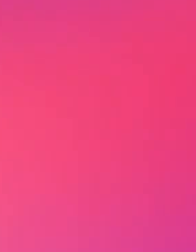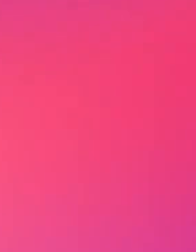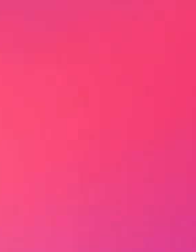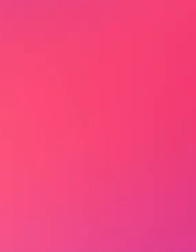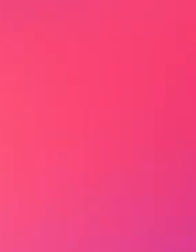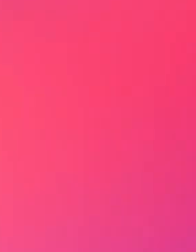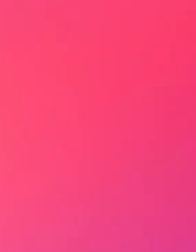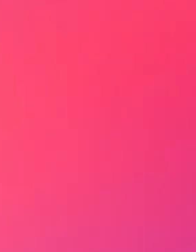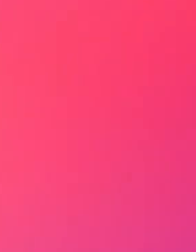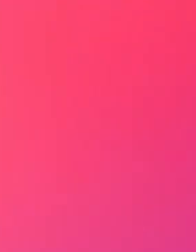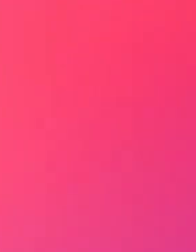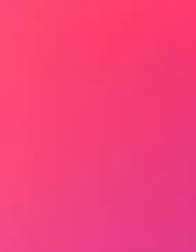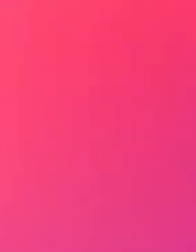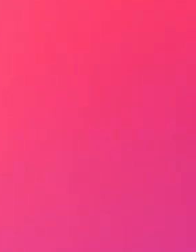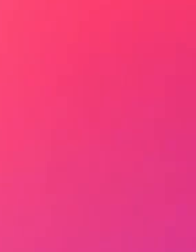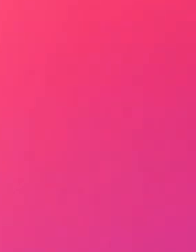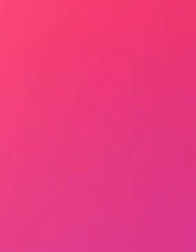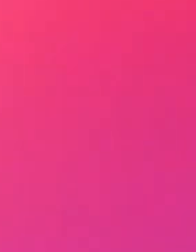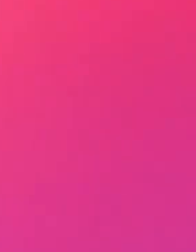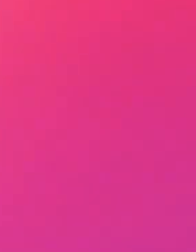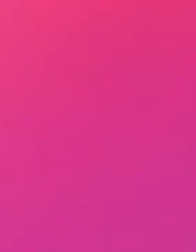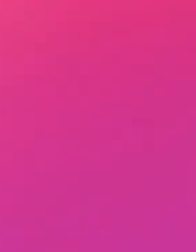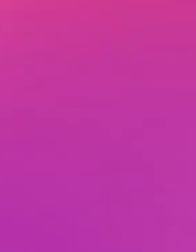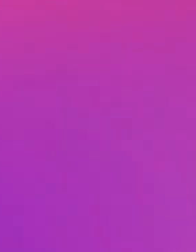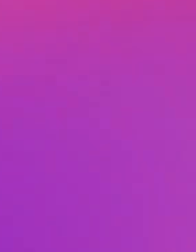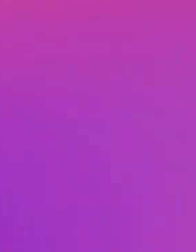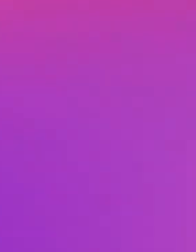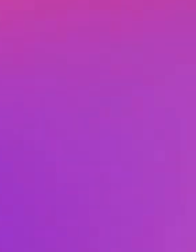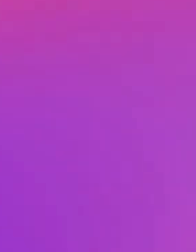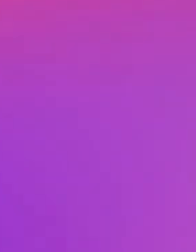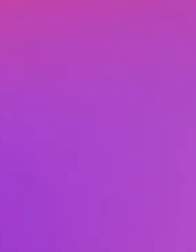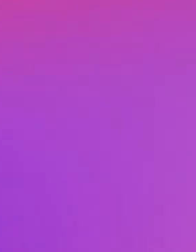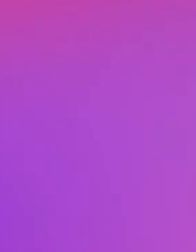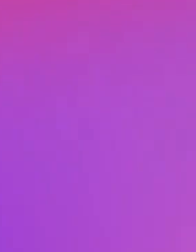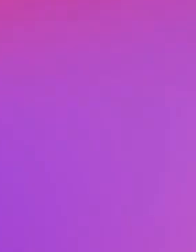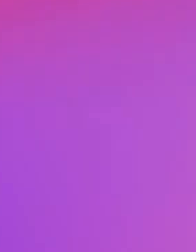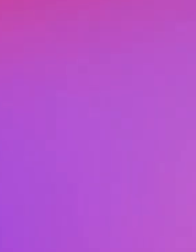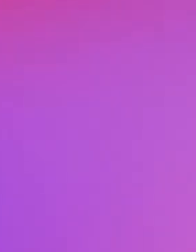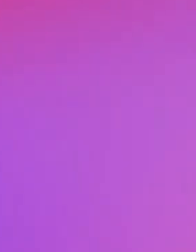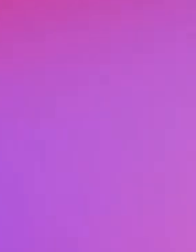esta sesión trabajamos con el aprendizaje esperado. Lee